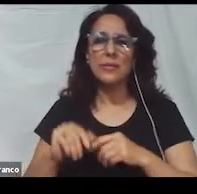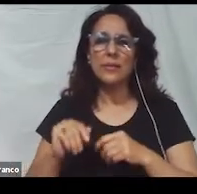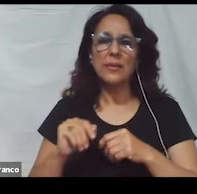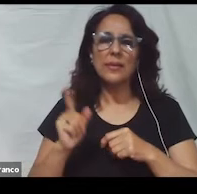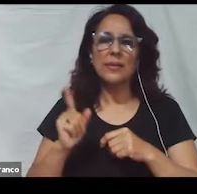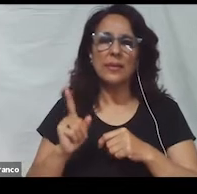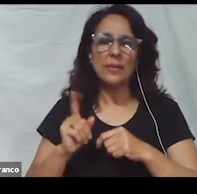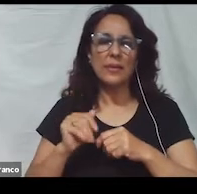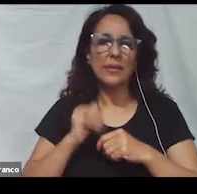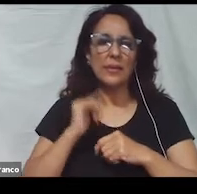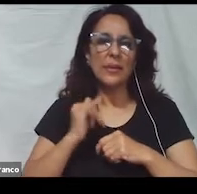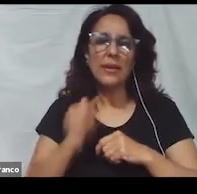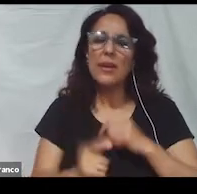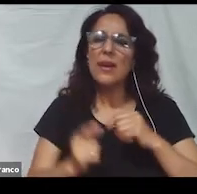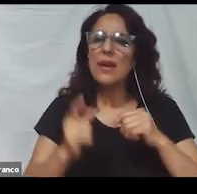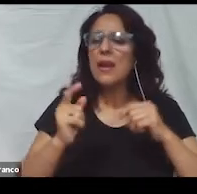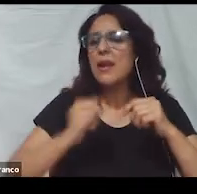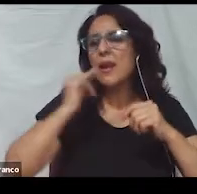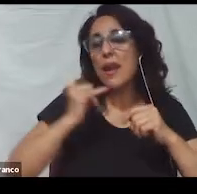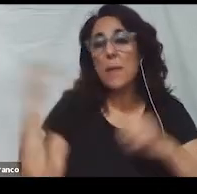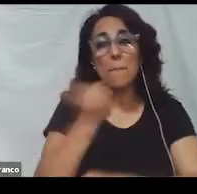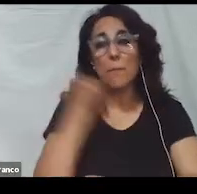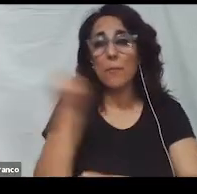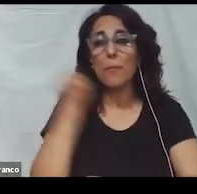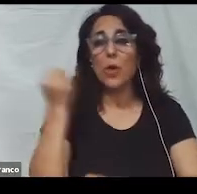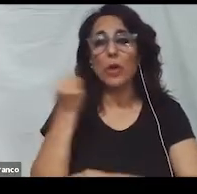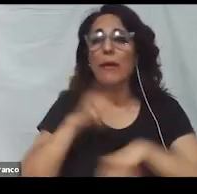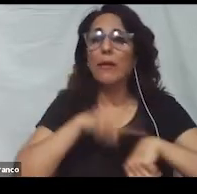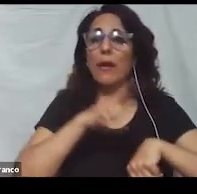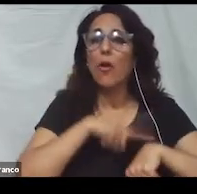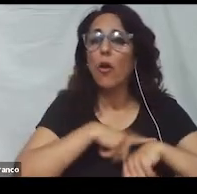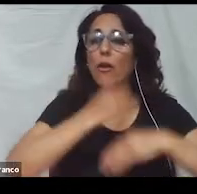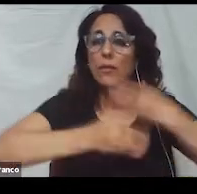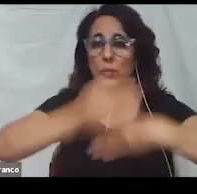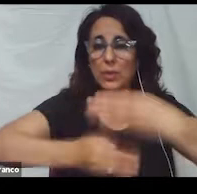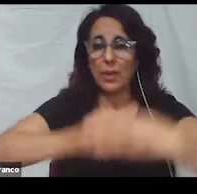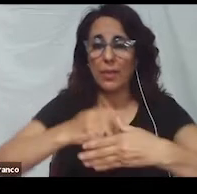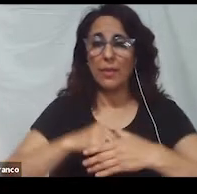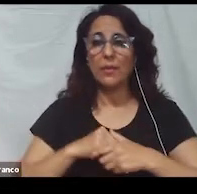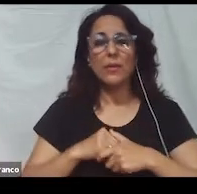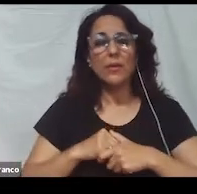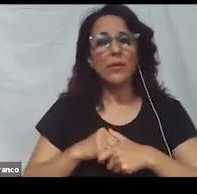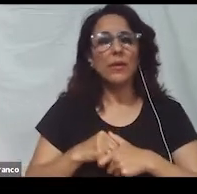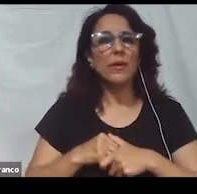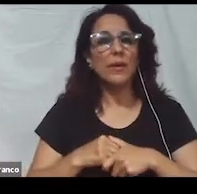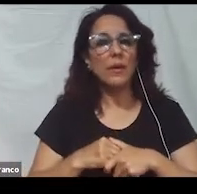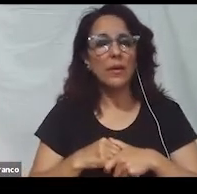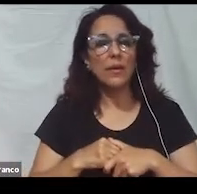día. Y un dato importante o relevante sería decir en qué hora ocurren. ¿Ok?